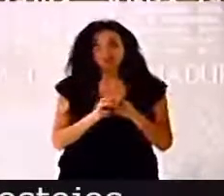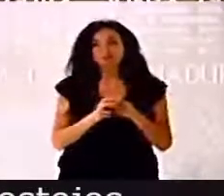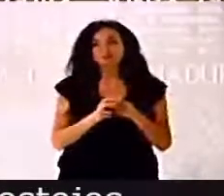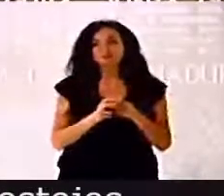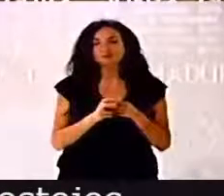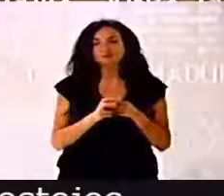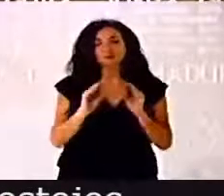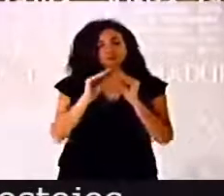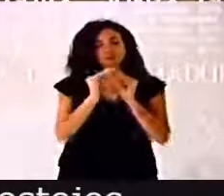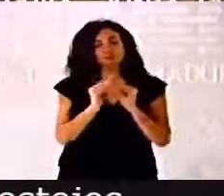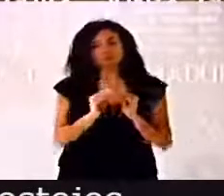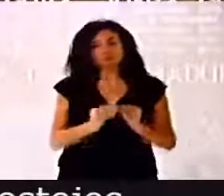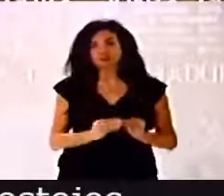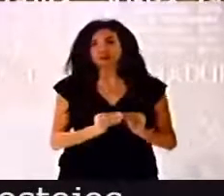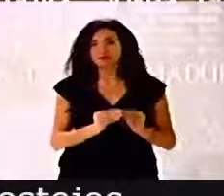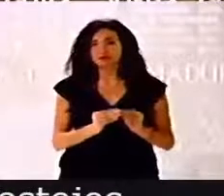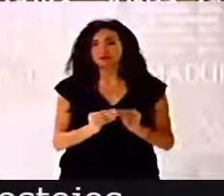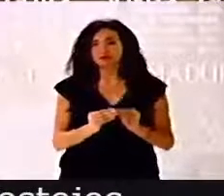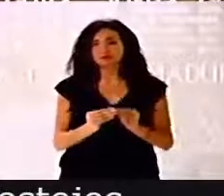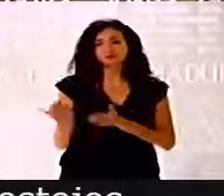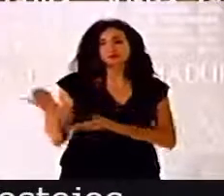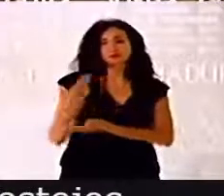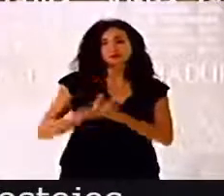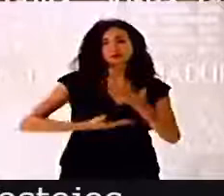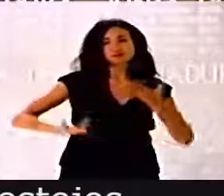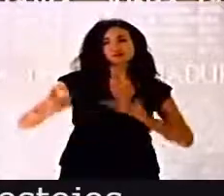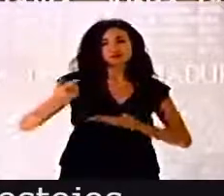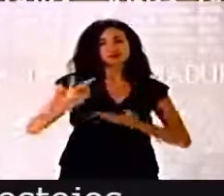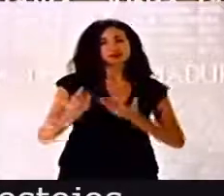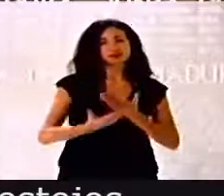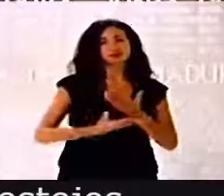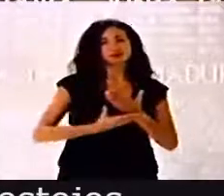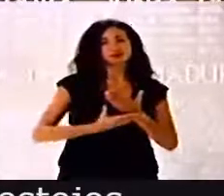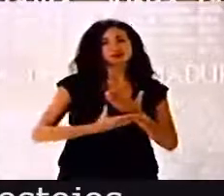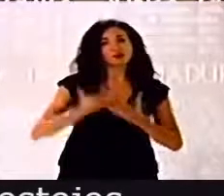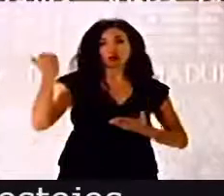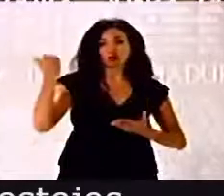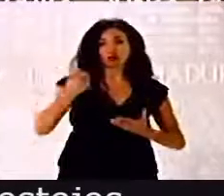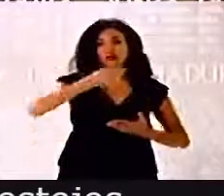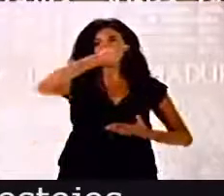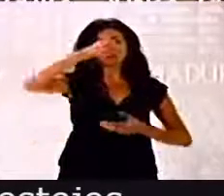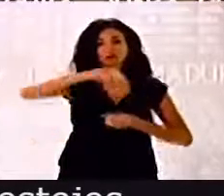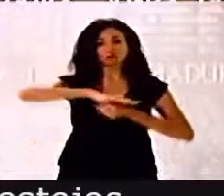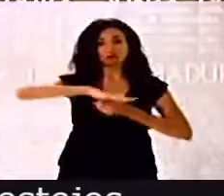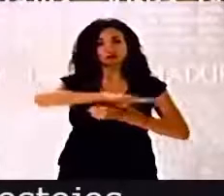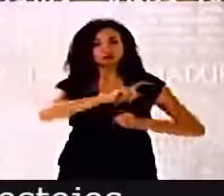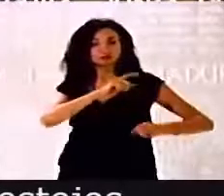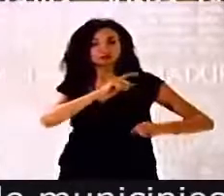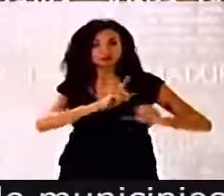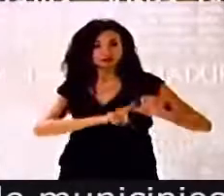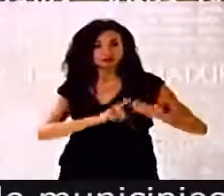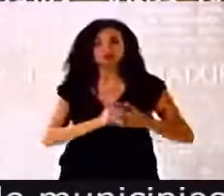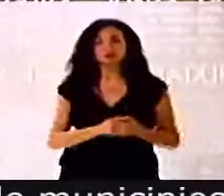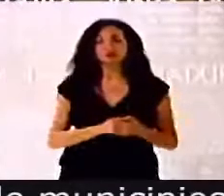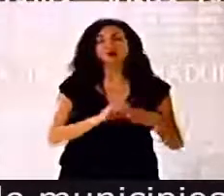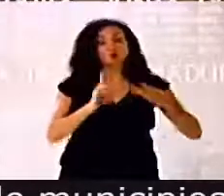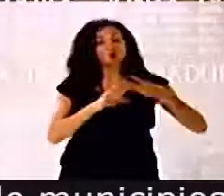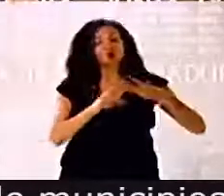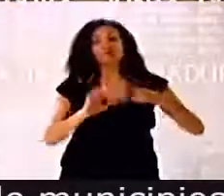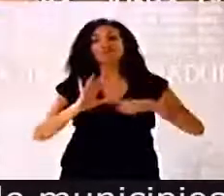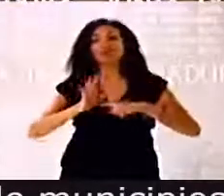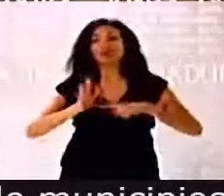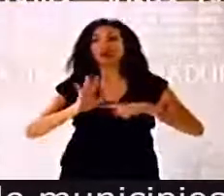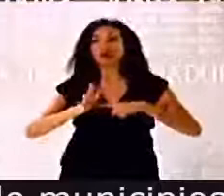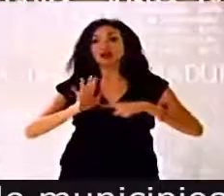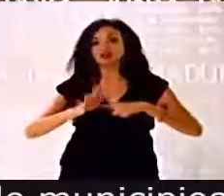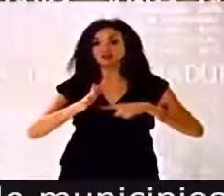trabajando muy estrechamente con la Federación de Municipios y Provincias de Extremadura, Otra para las actividades de los feriantes de la región,